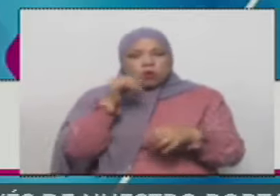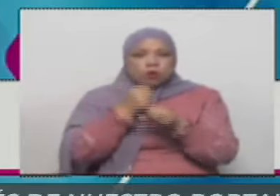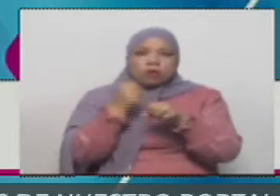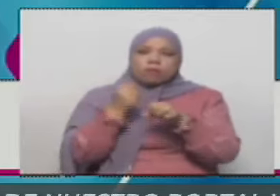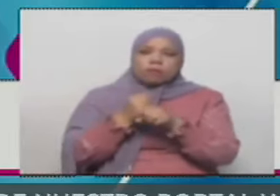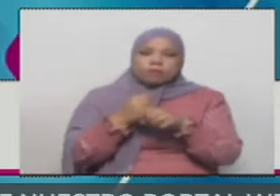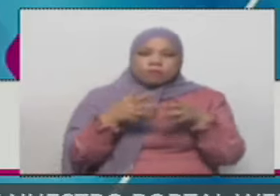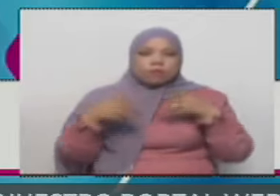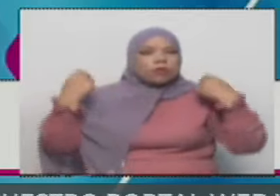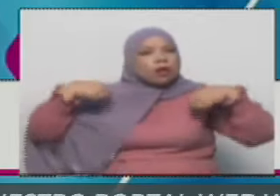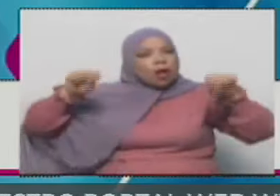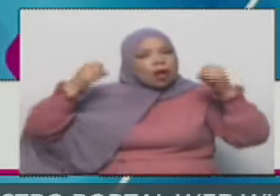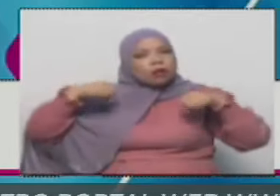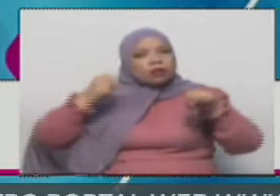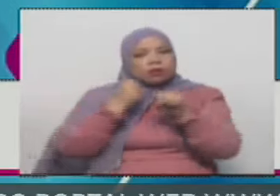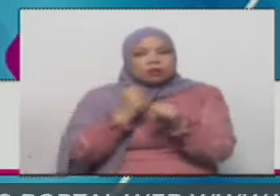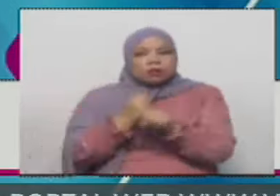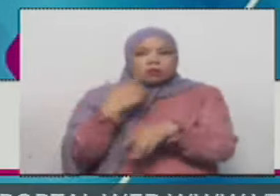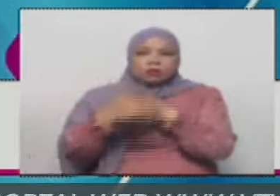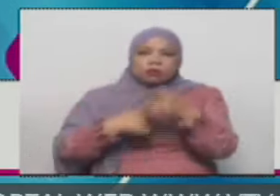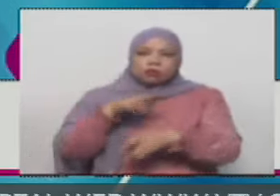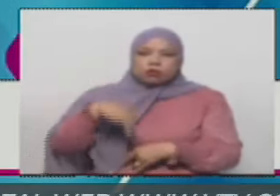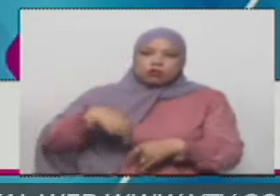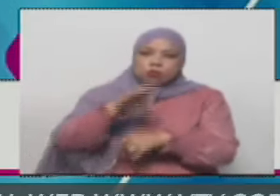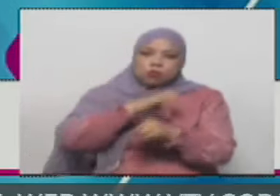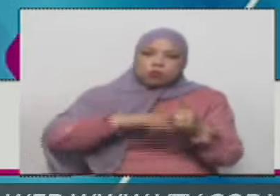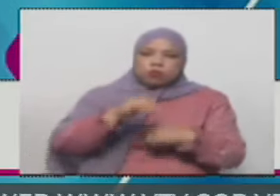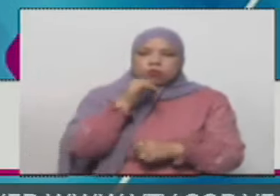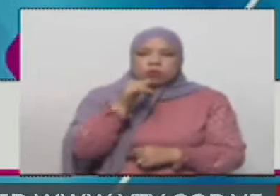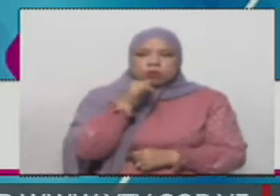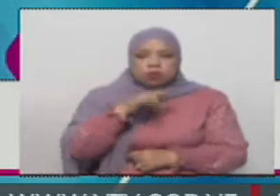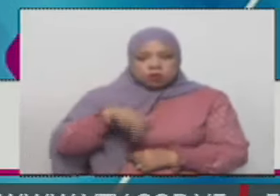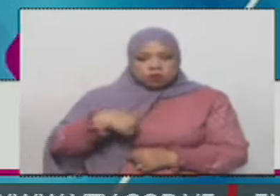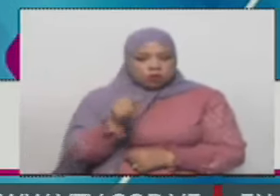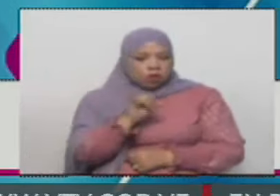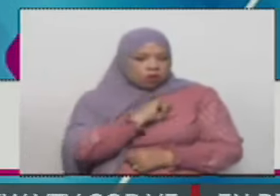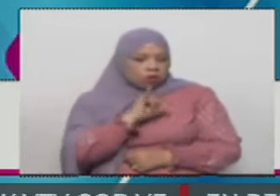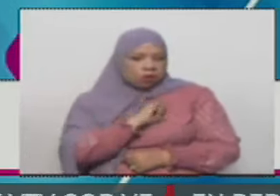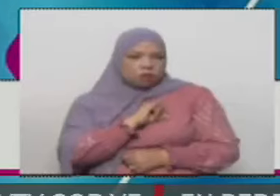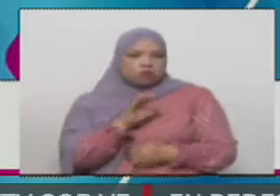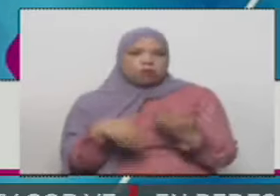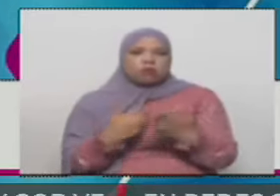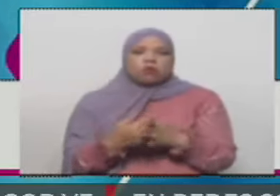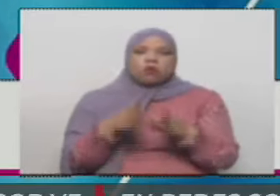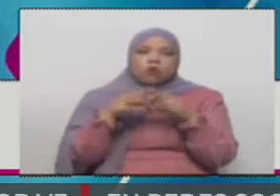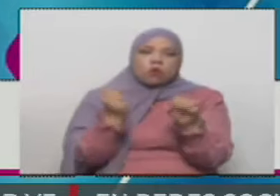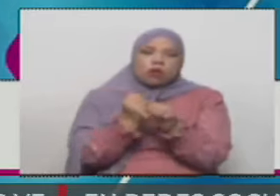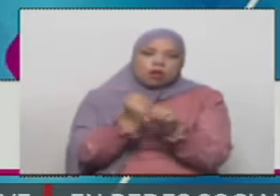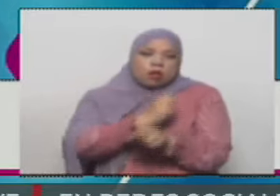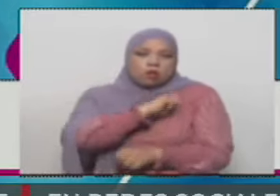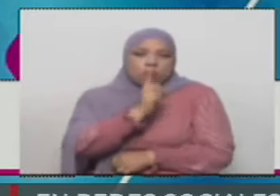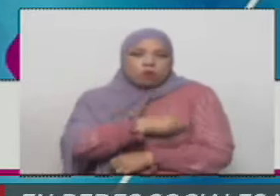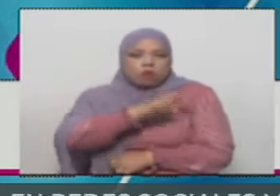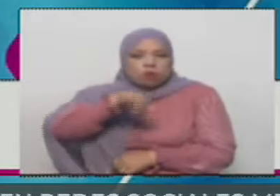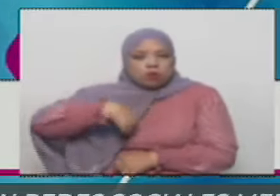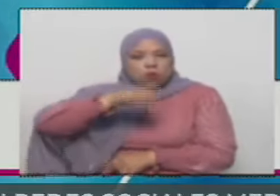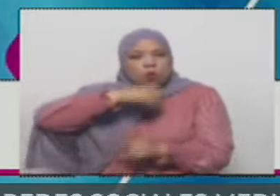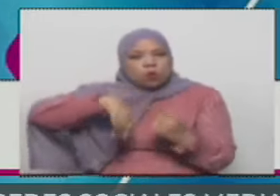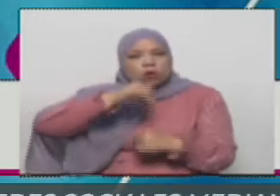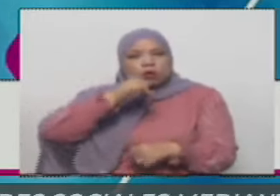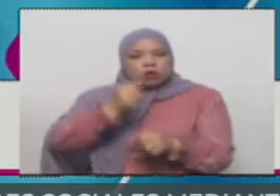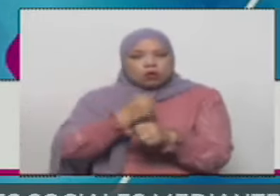es el ejercicio de nuestra cultura, nuestra identidad, es darle todo el poder a nuestra cultura. Para